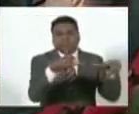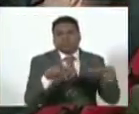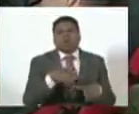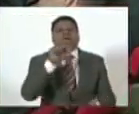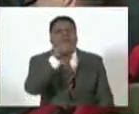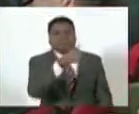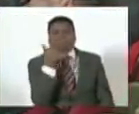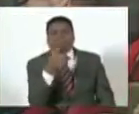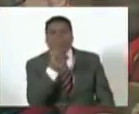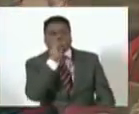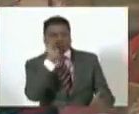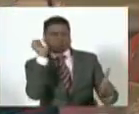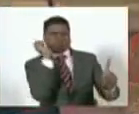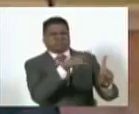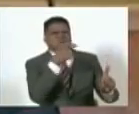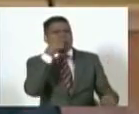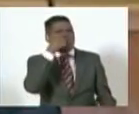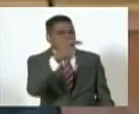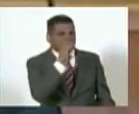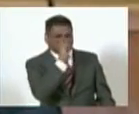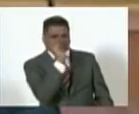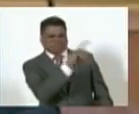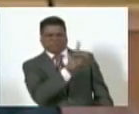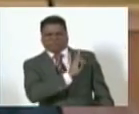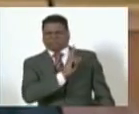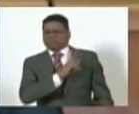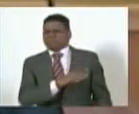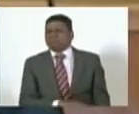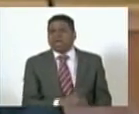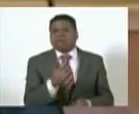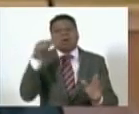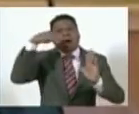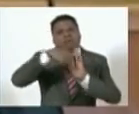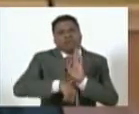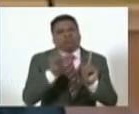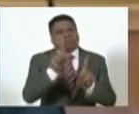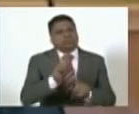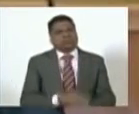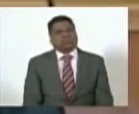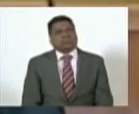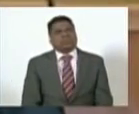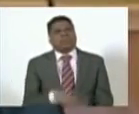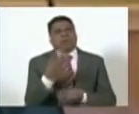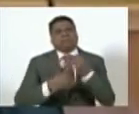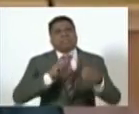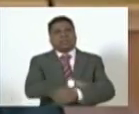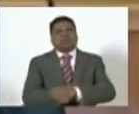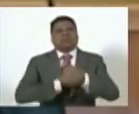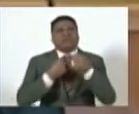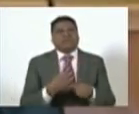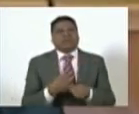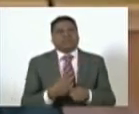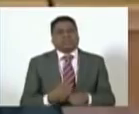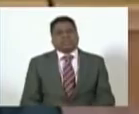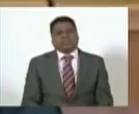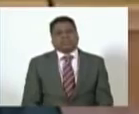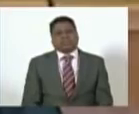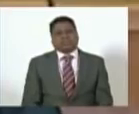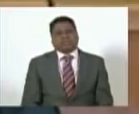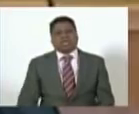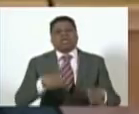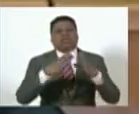y lo desprecia. No, tenemos que ir a fondo. Así que vamos a retomar con fuerza las operaciones